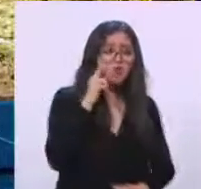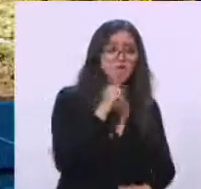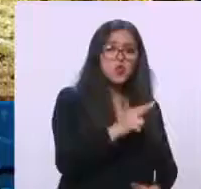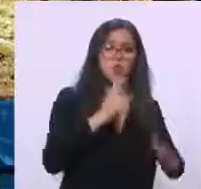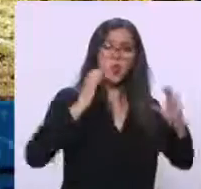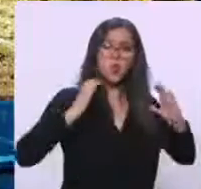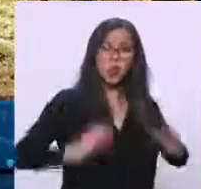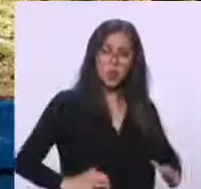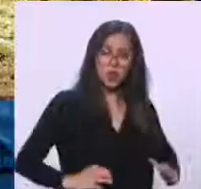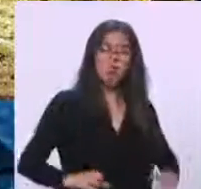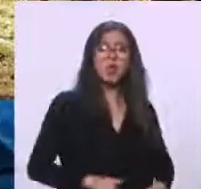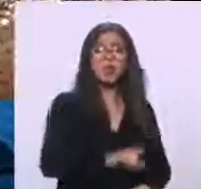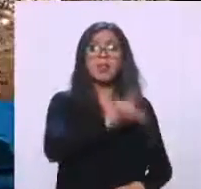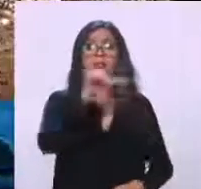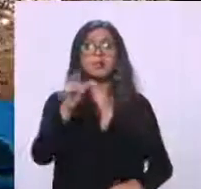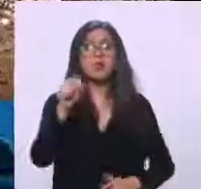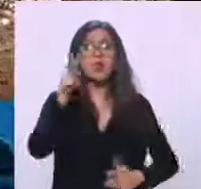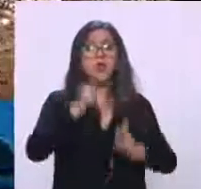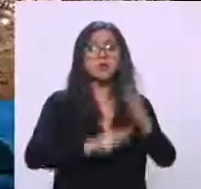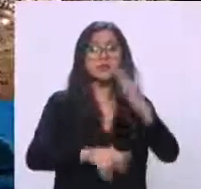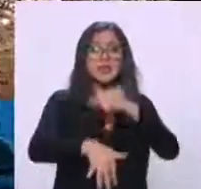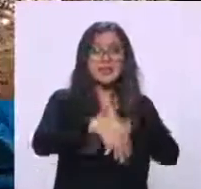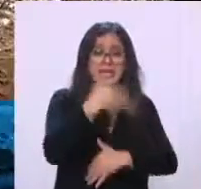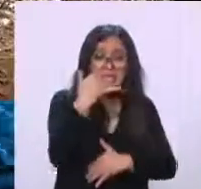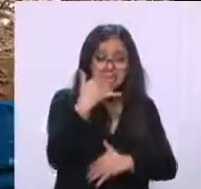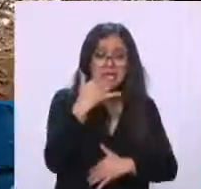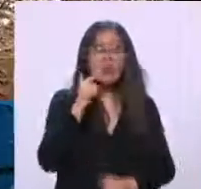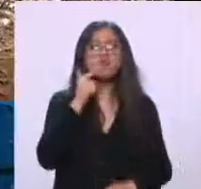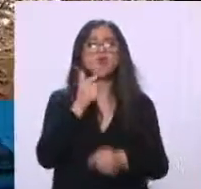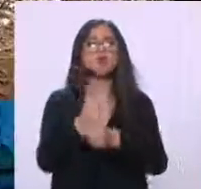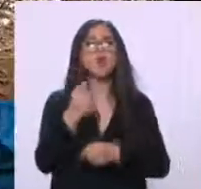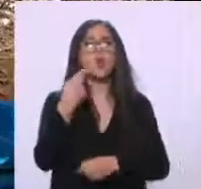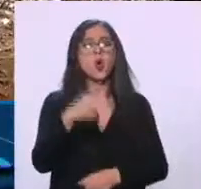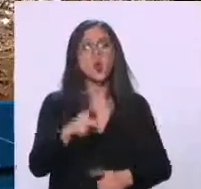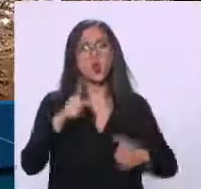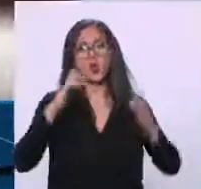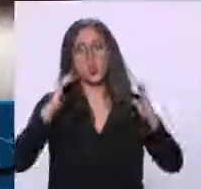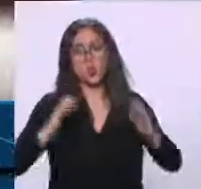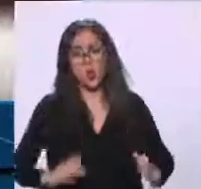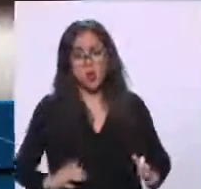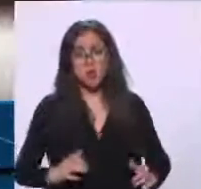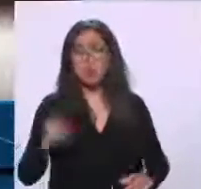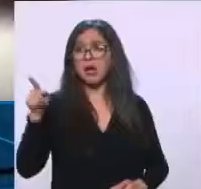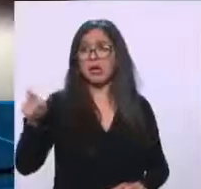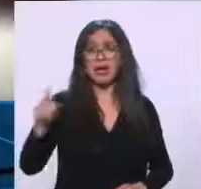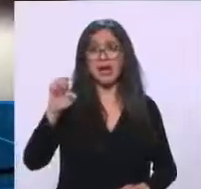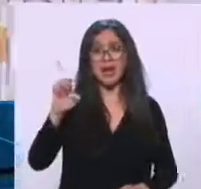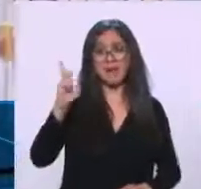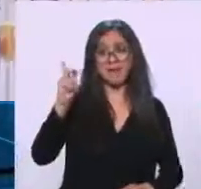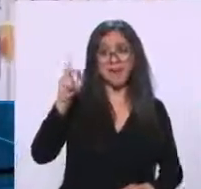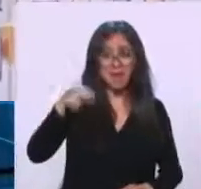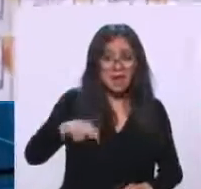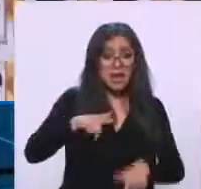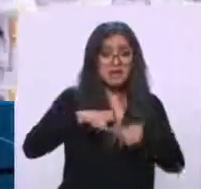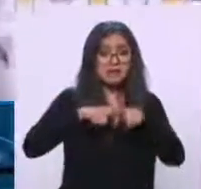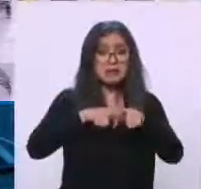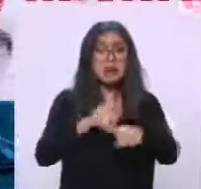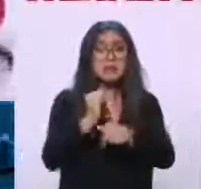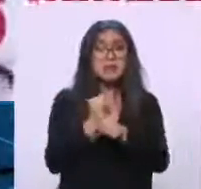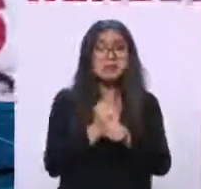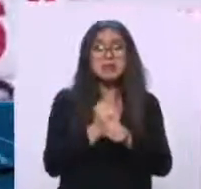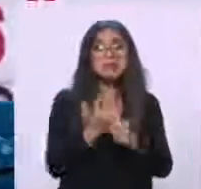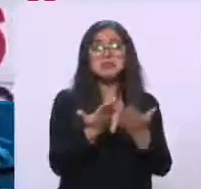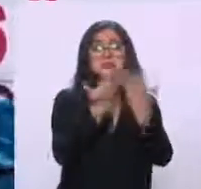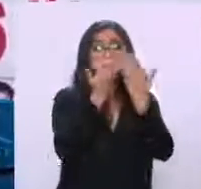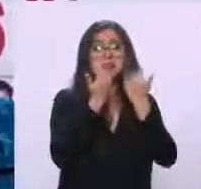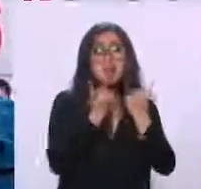en 2015 otro, y a partir de 2015 para ese gobierno se acabó la historia. Hoy tenemos un tercer